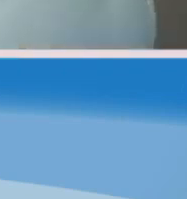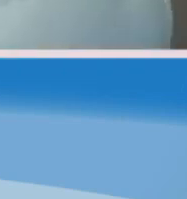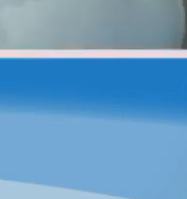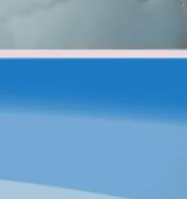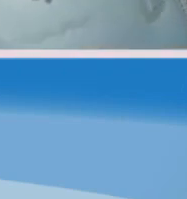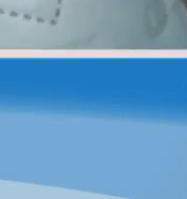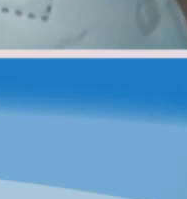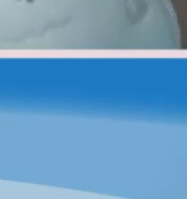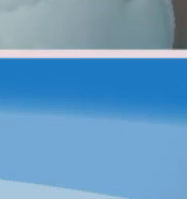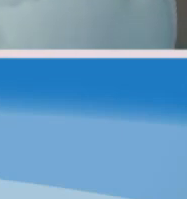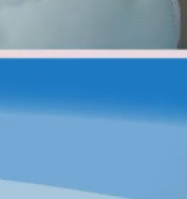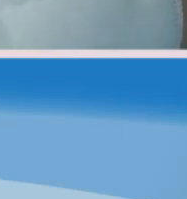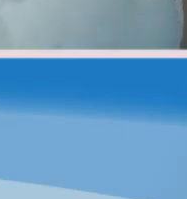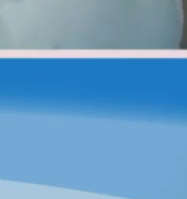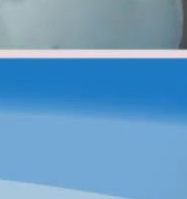sacado,